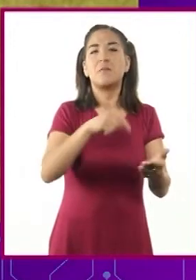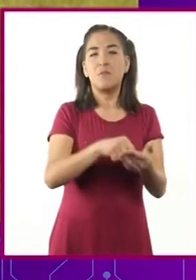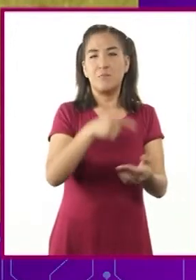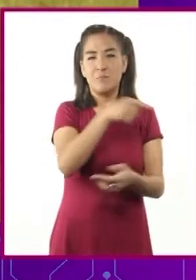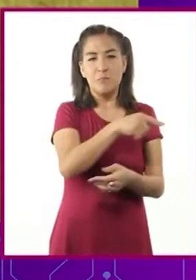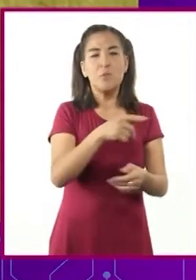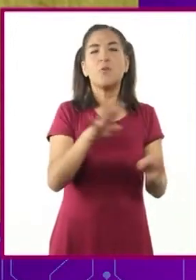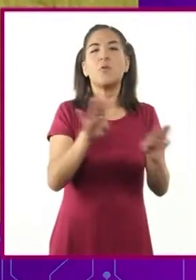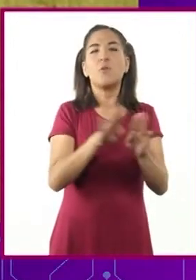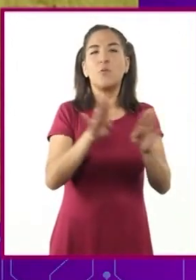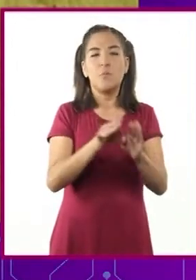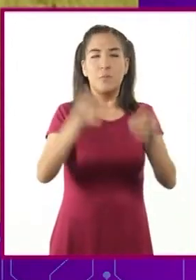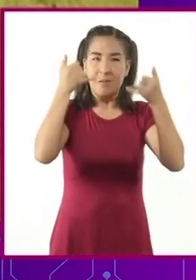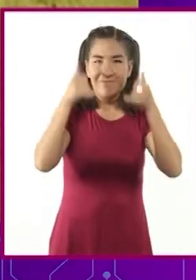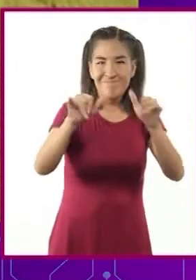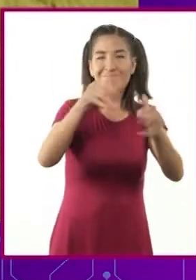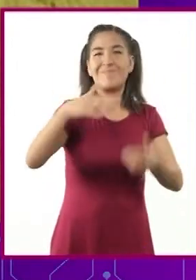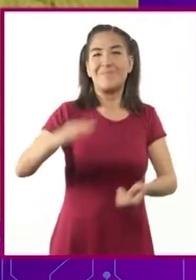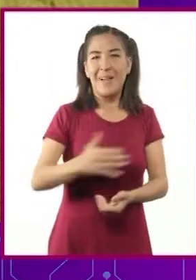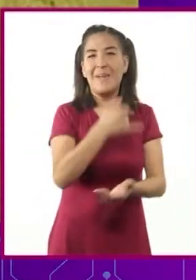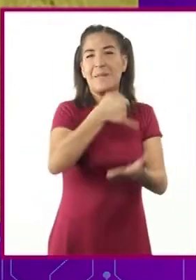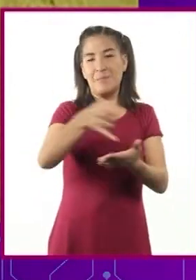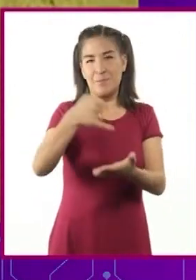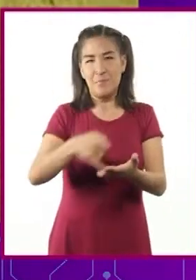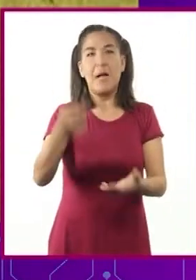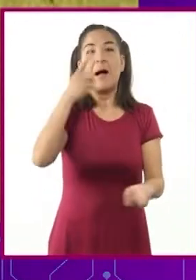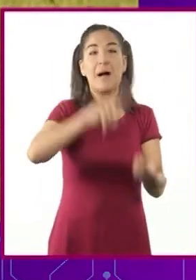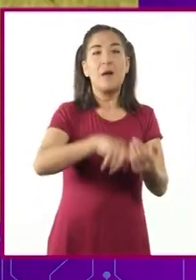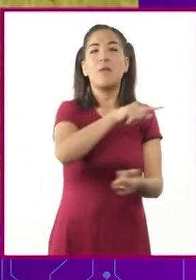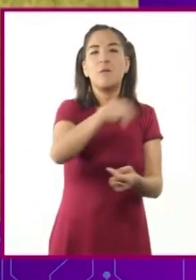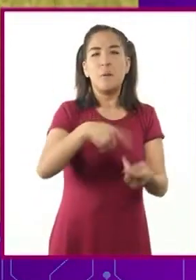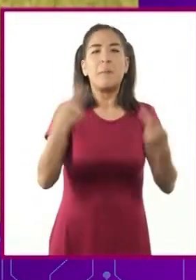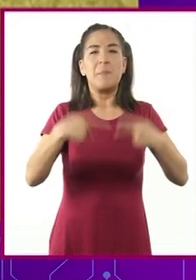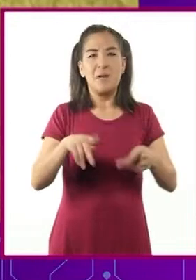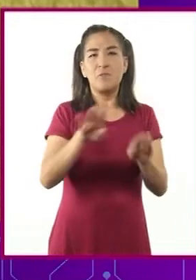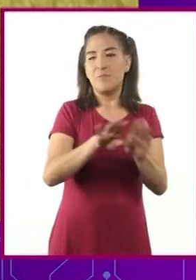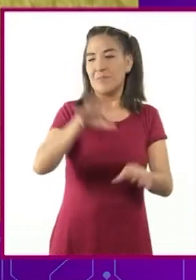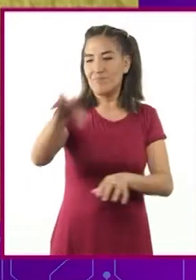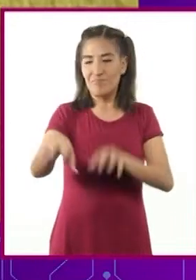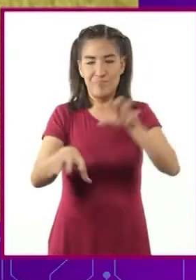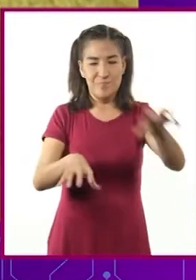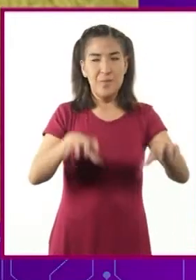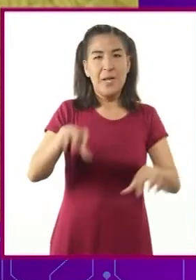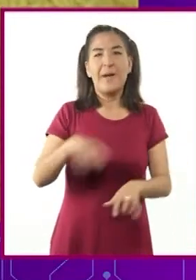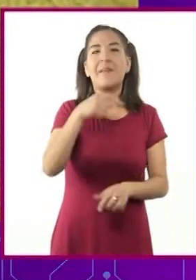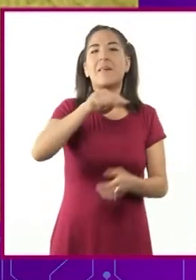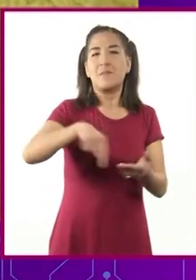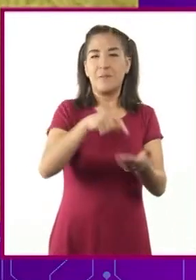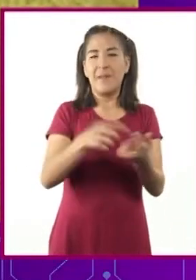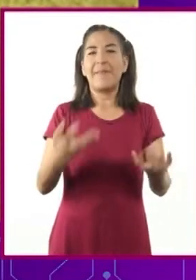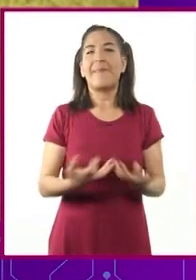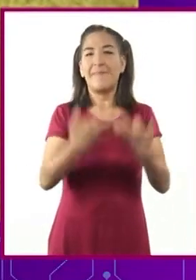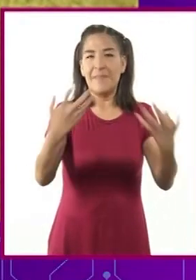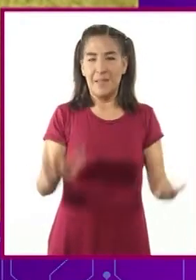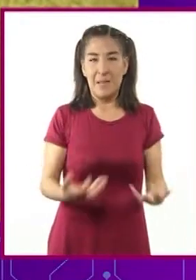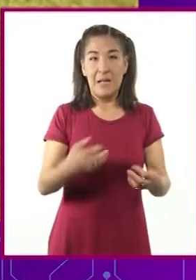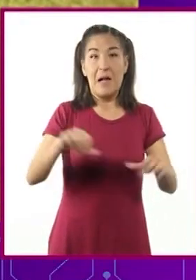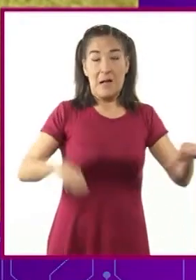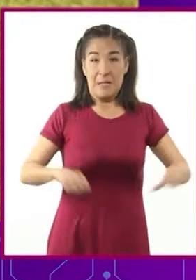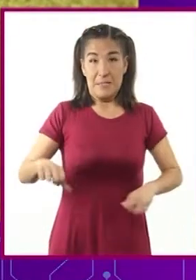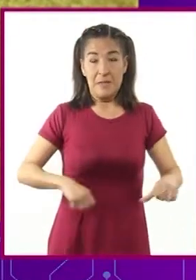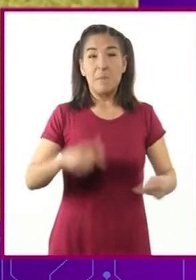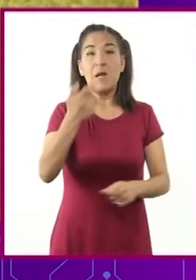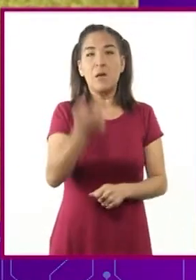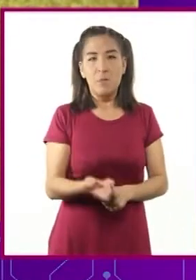rural, la distribución de la población se encuentra dispersa en el territorio. Las actividades